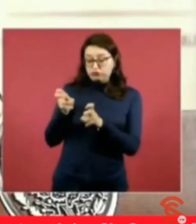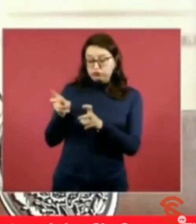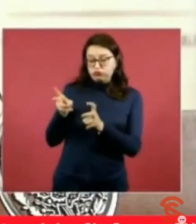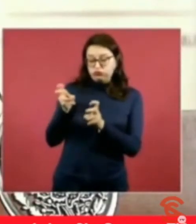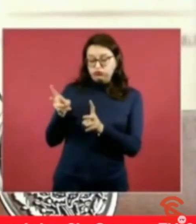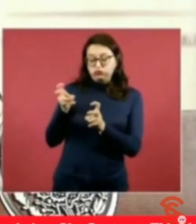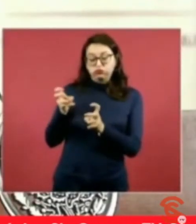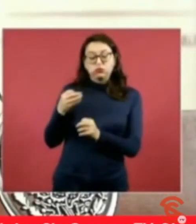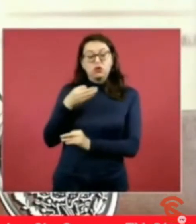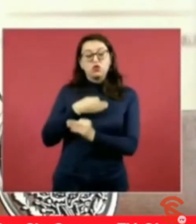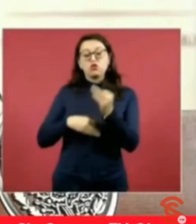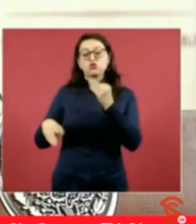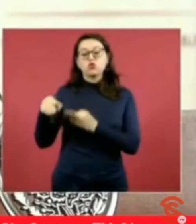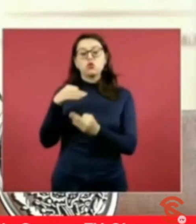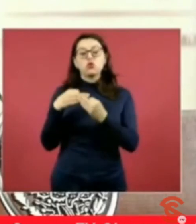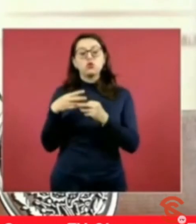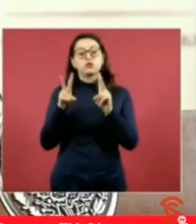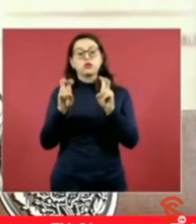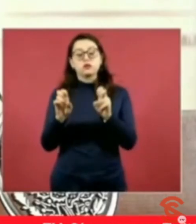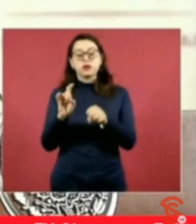simulación.